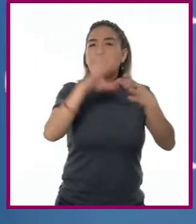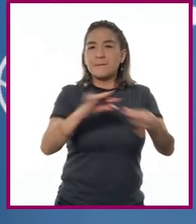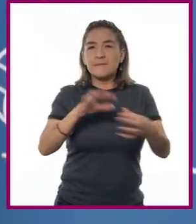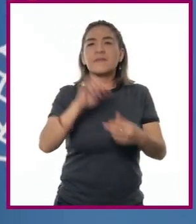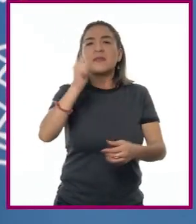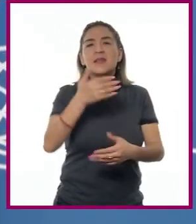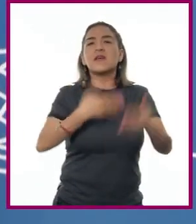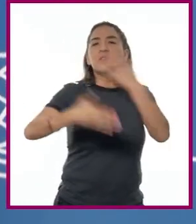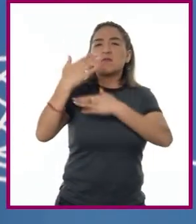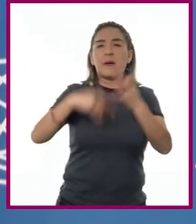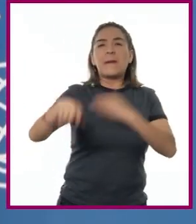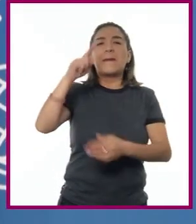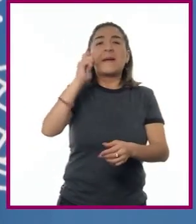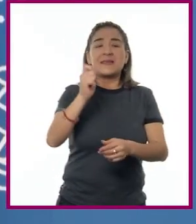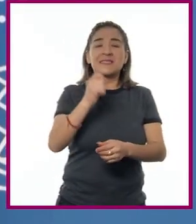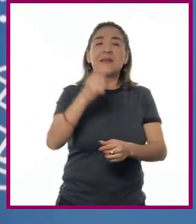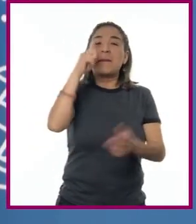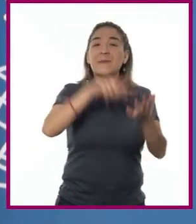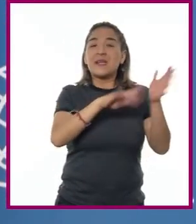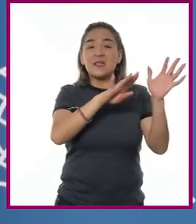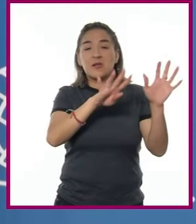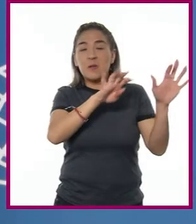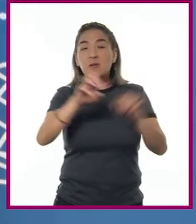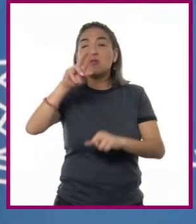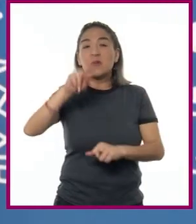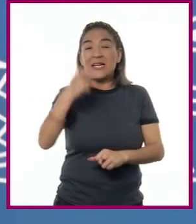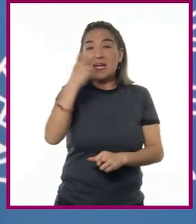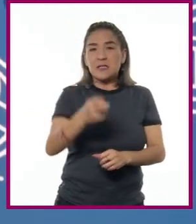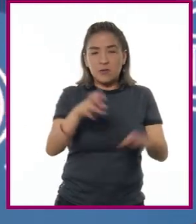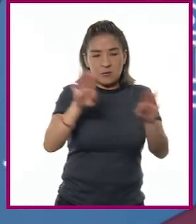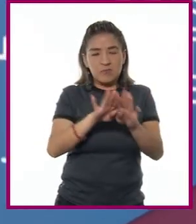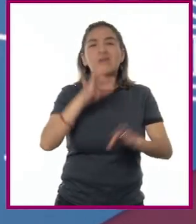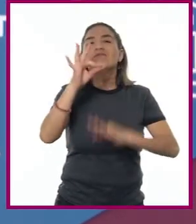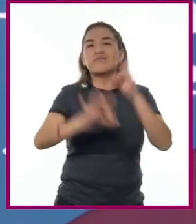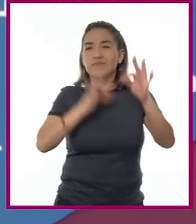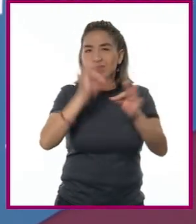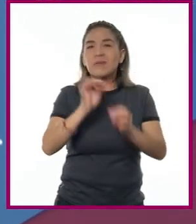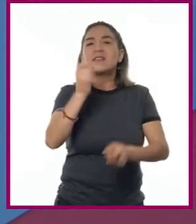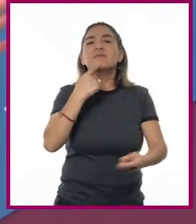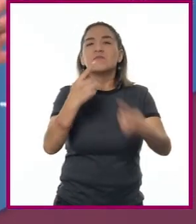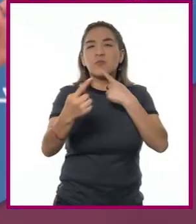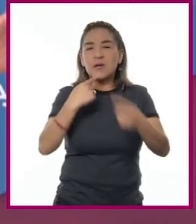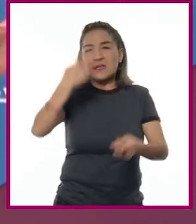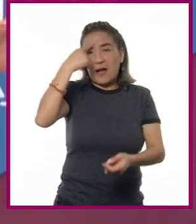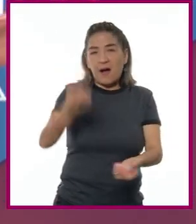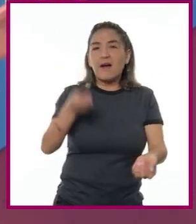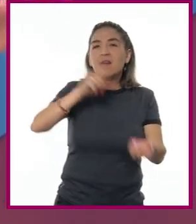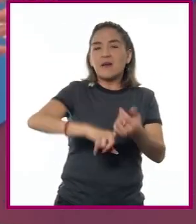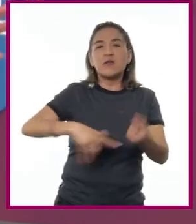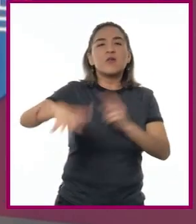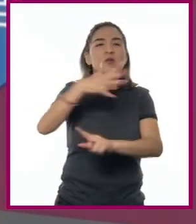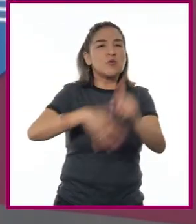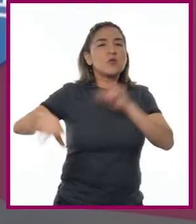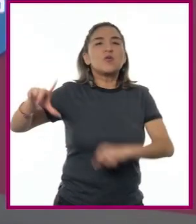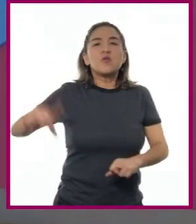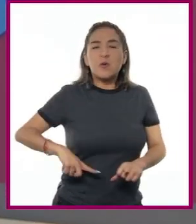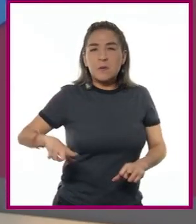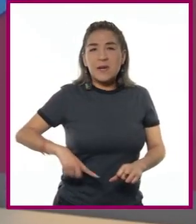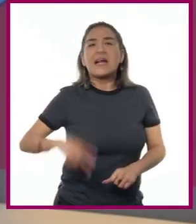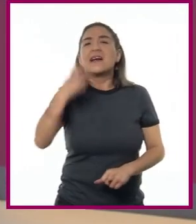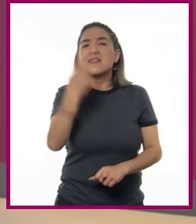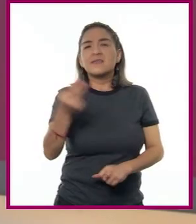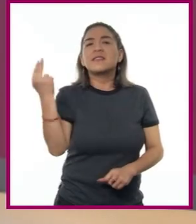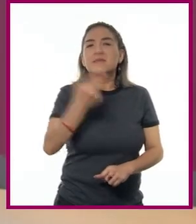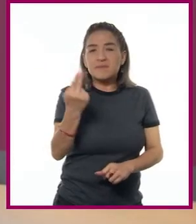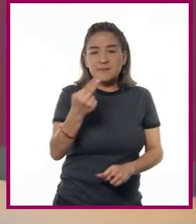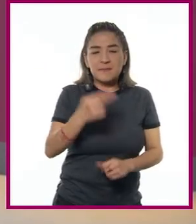hacia 1980, se comenzó a asumir la democracia por parte de varios gobiernos y que esto